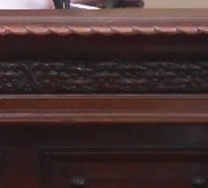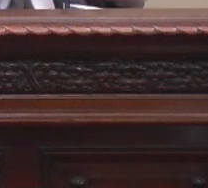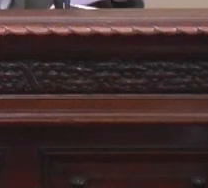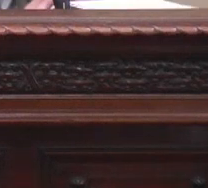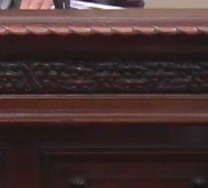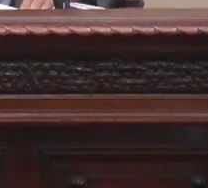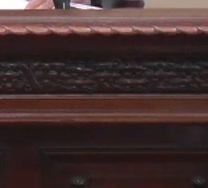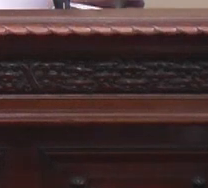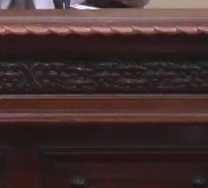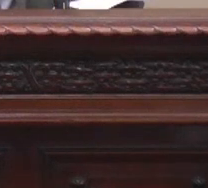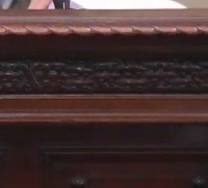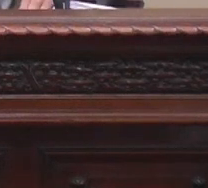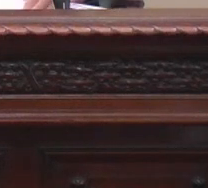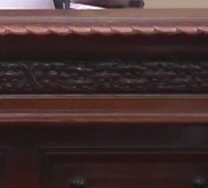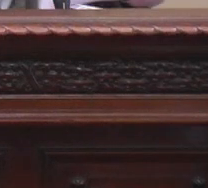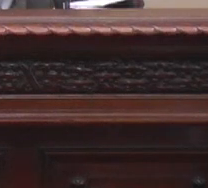destinos.